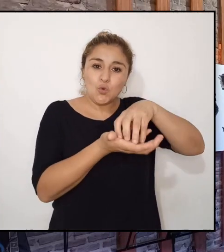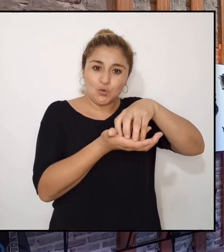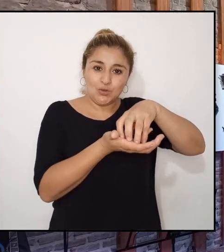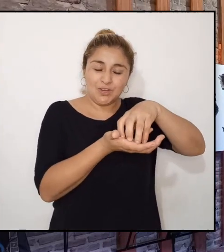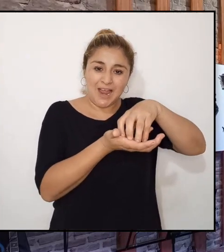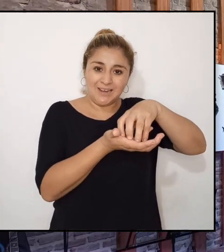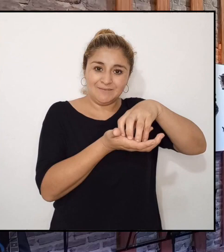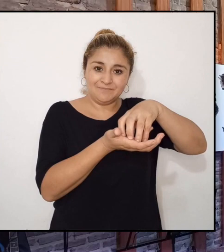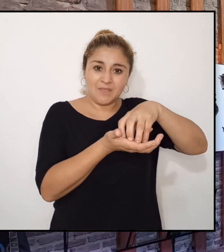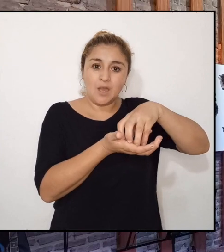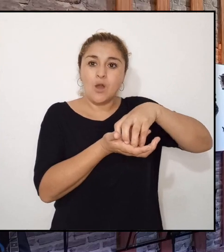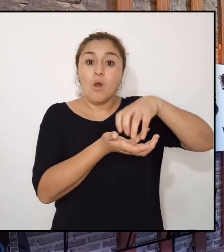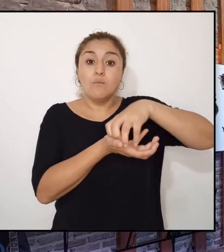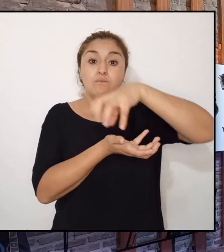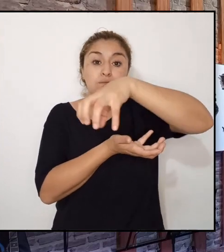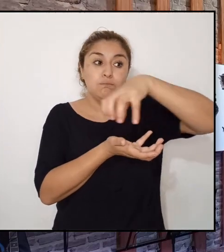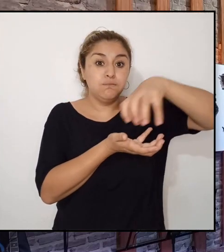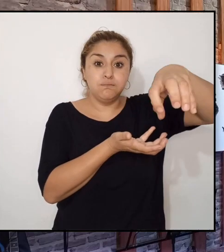Yo tengo una Biblia.